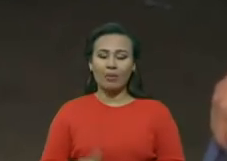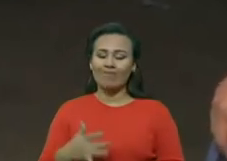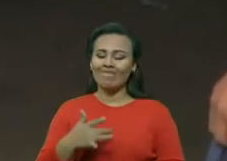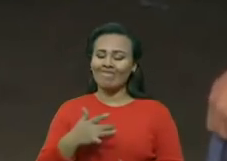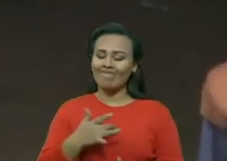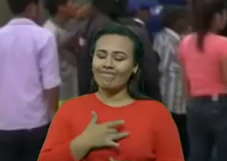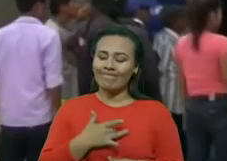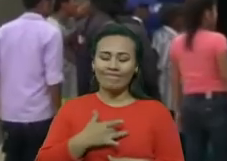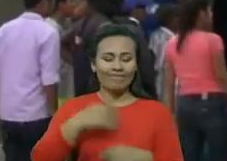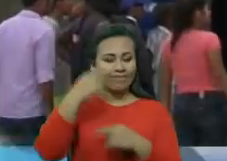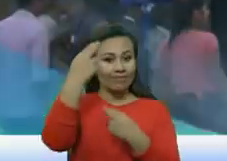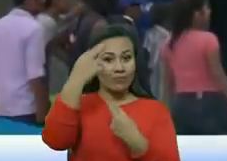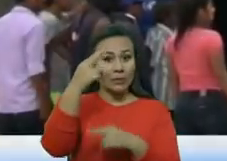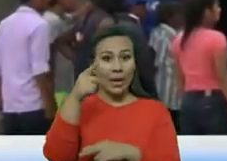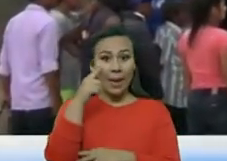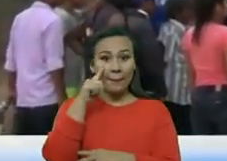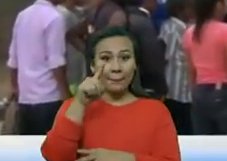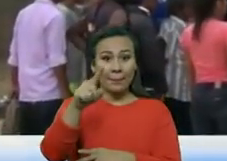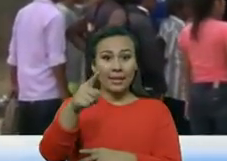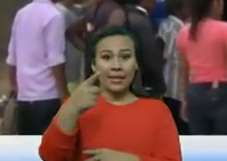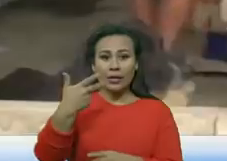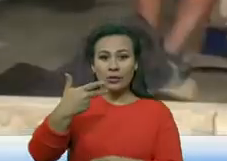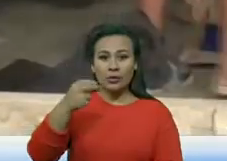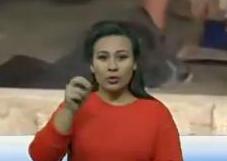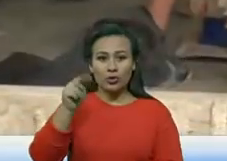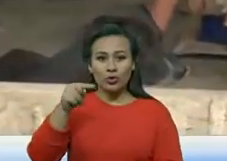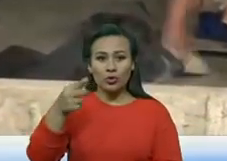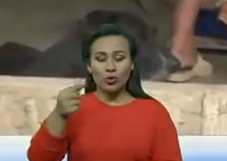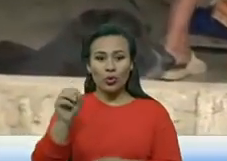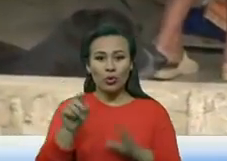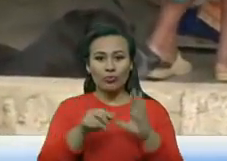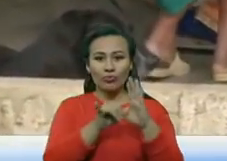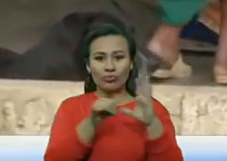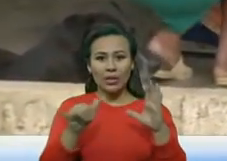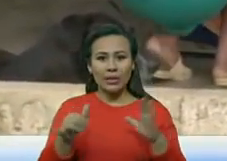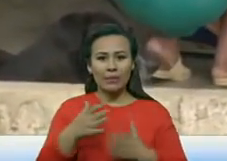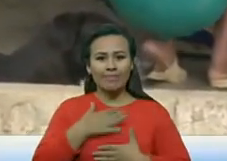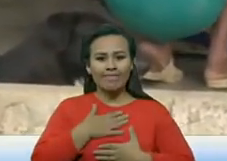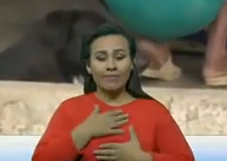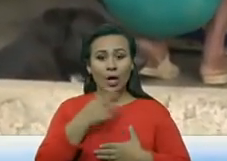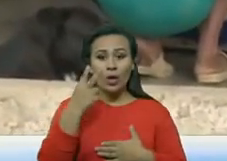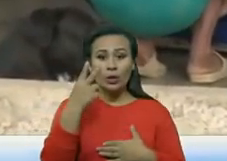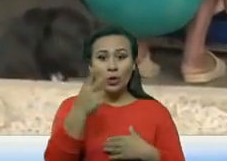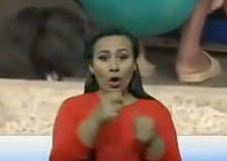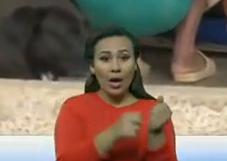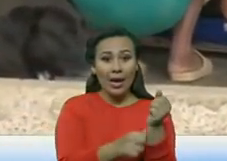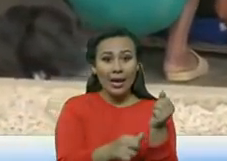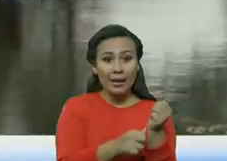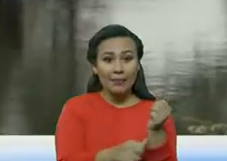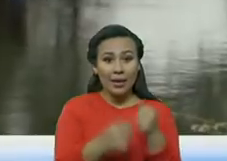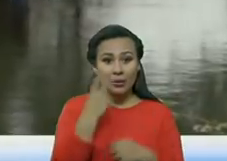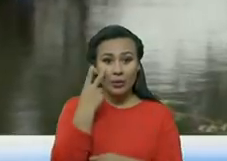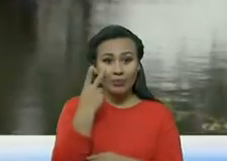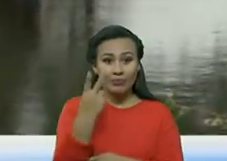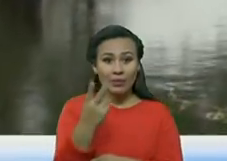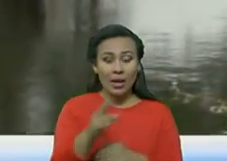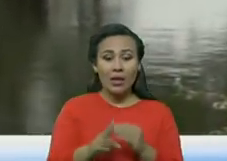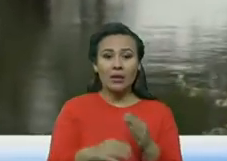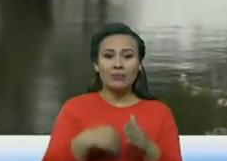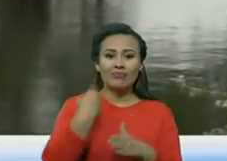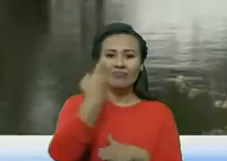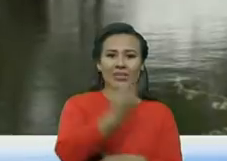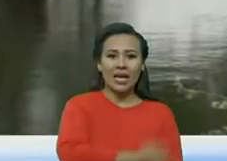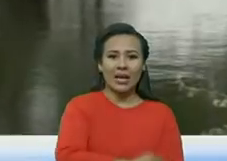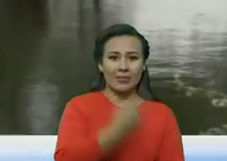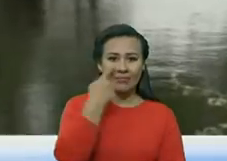Lamentable, en la comuna El Azúcar, perteneciente al cantón Santa Elena, dos hermanos menores de edad fallecieron al ahogarse en el trasvase de